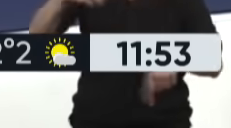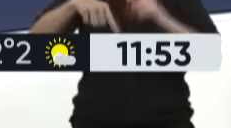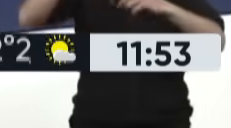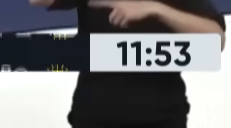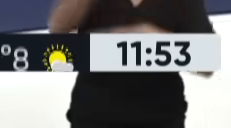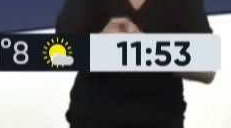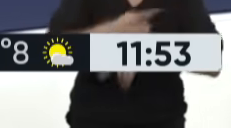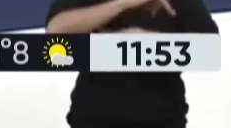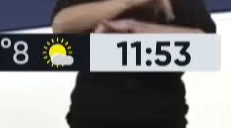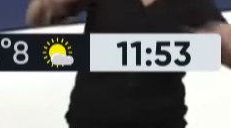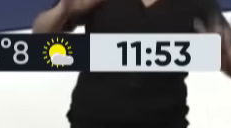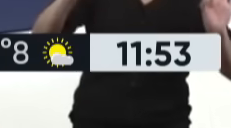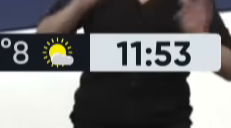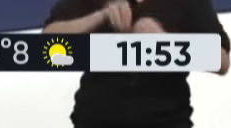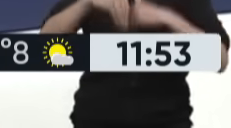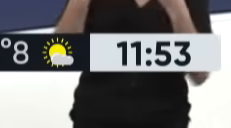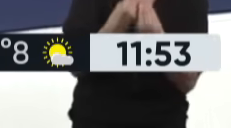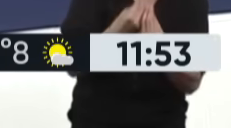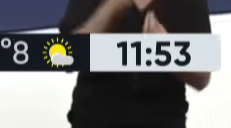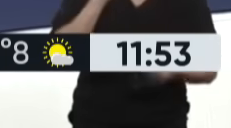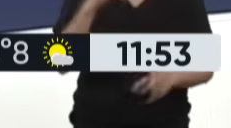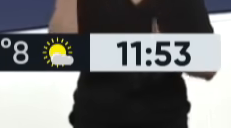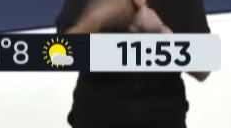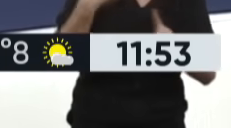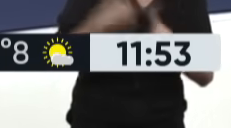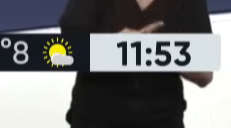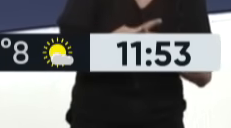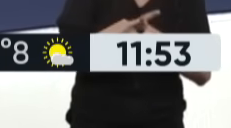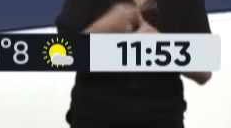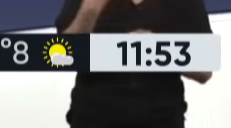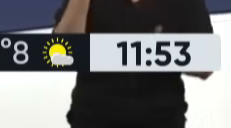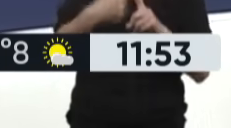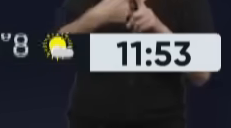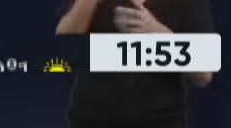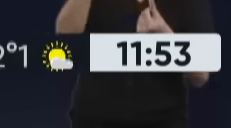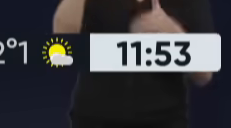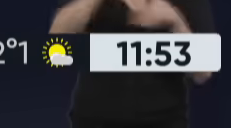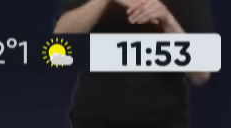ese bien argentino del erario público afuera de la Argentina?